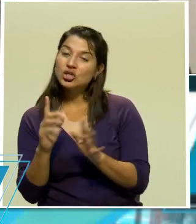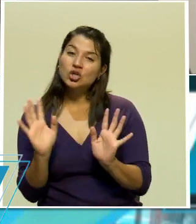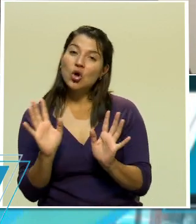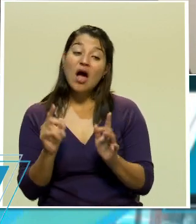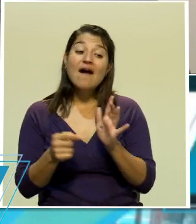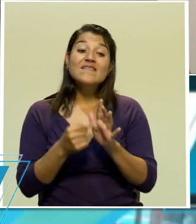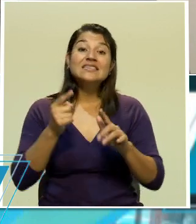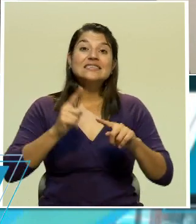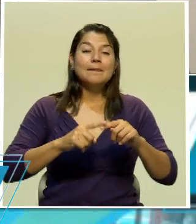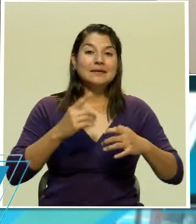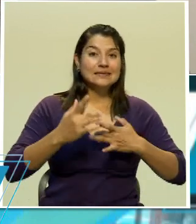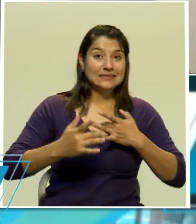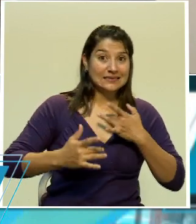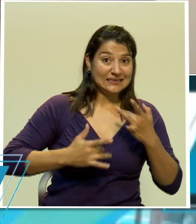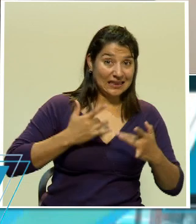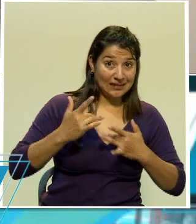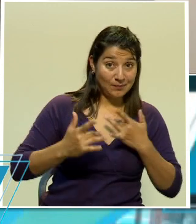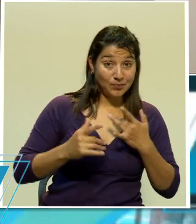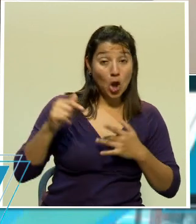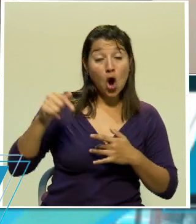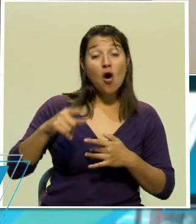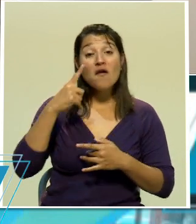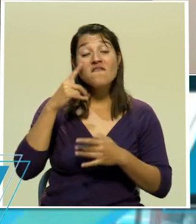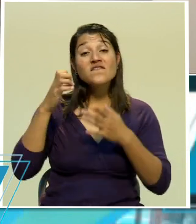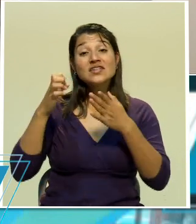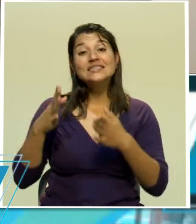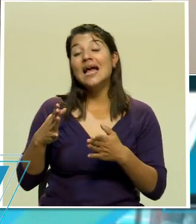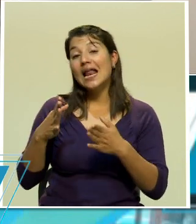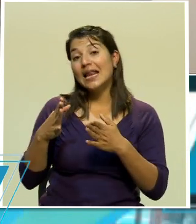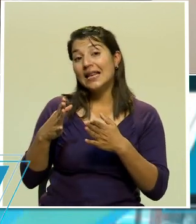el fiscal de delitos electorales,